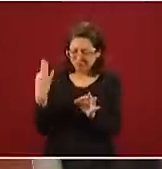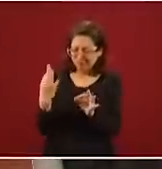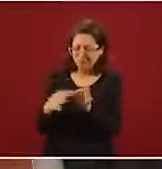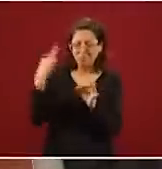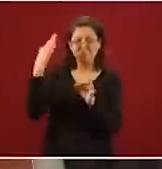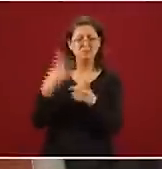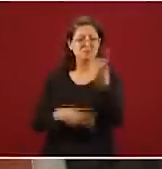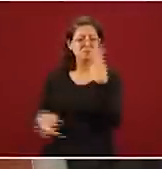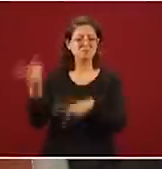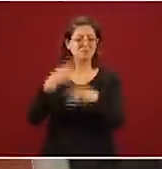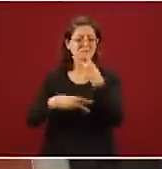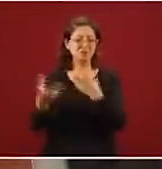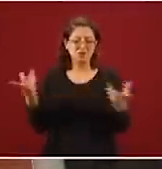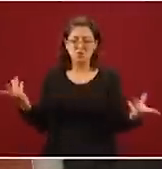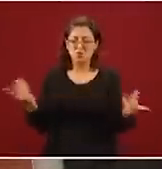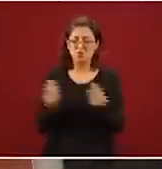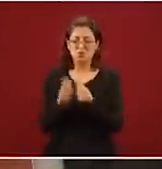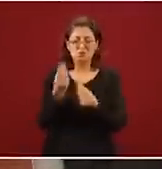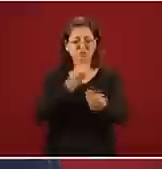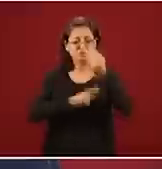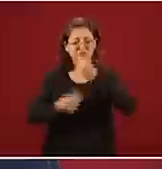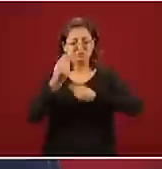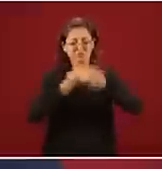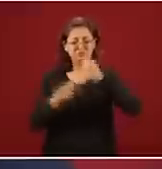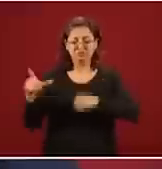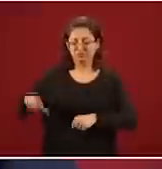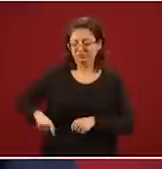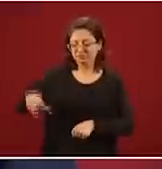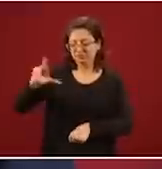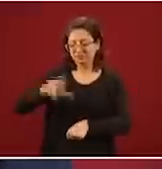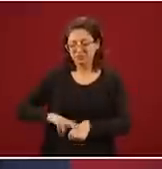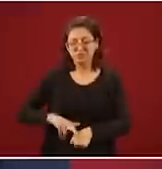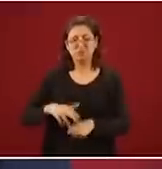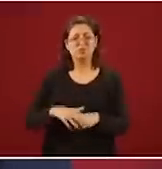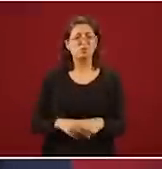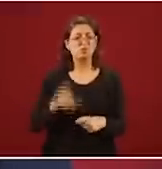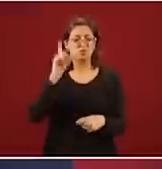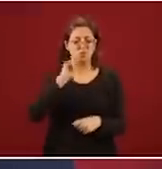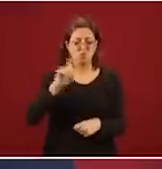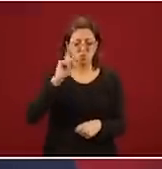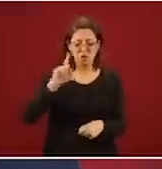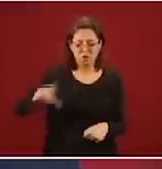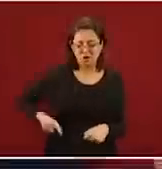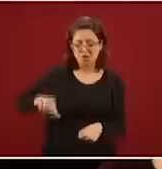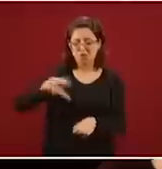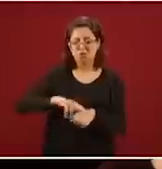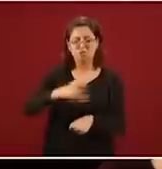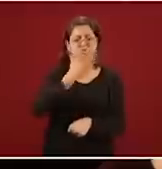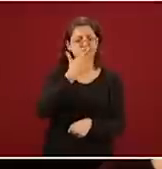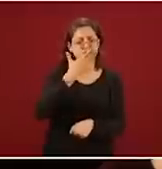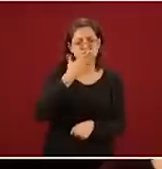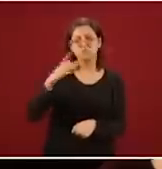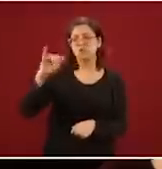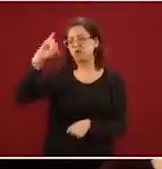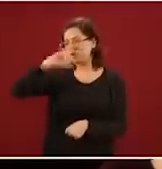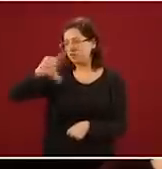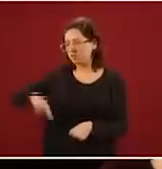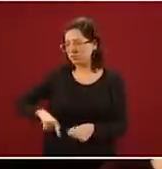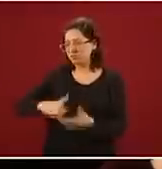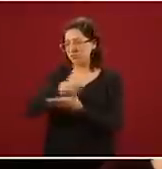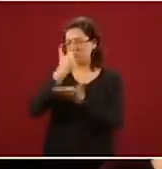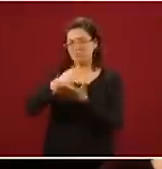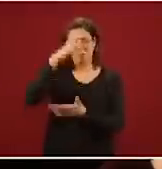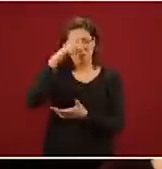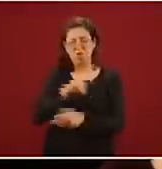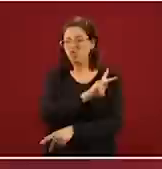Todos. Los gobernadores, la gobernadora de Sonora, la jefa de gobierno. Todos.